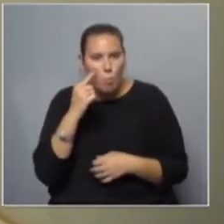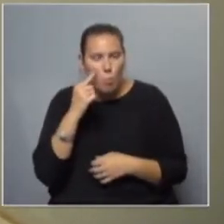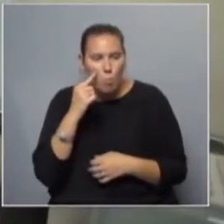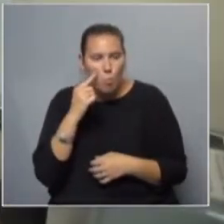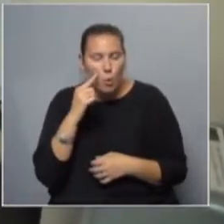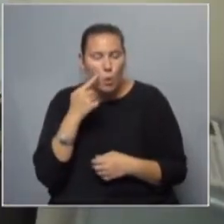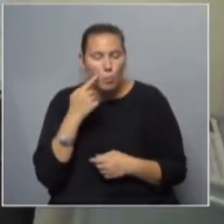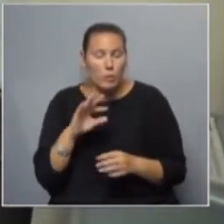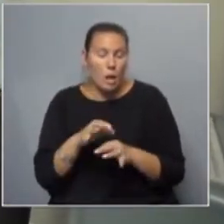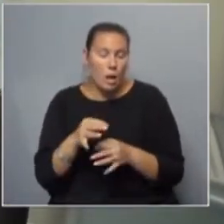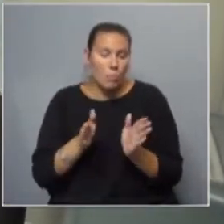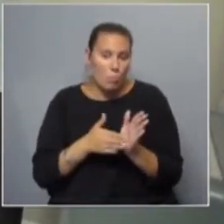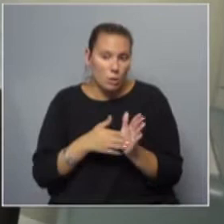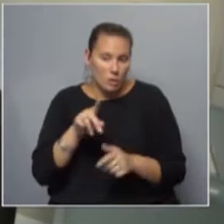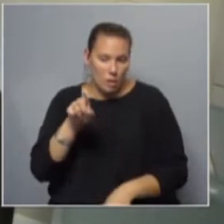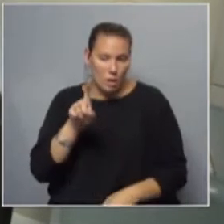muestra.